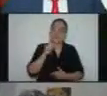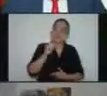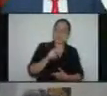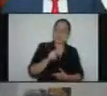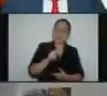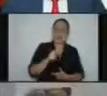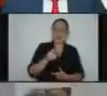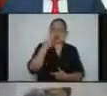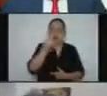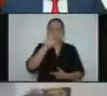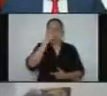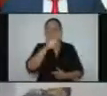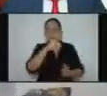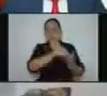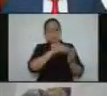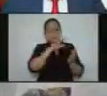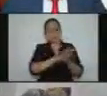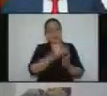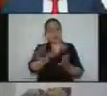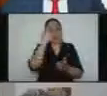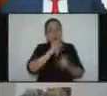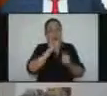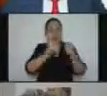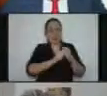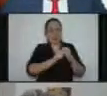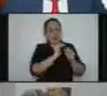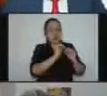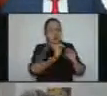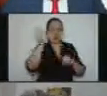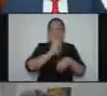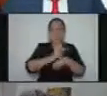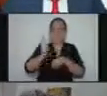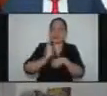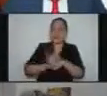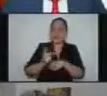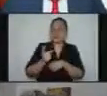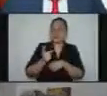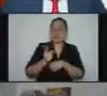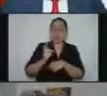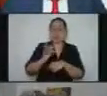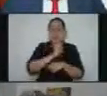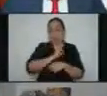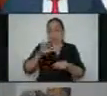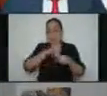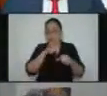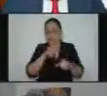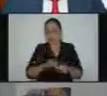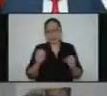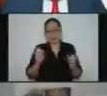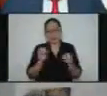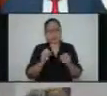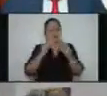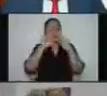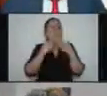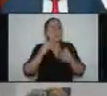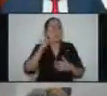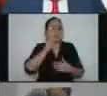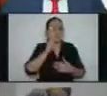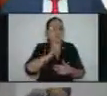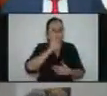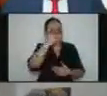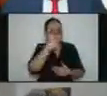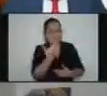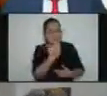que no está previsto para ejercer el voto desde el extranjero, y tampoco hay pruebas de su contratación. Por